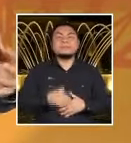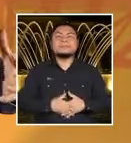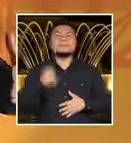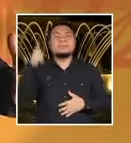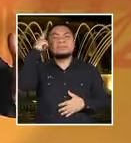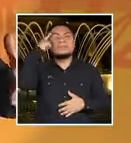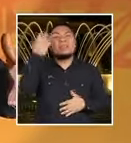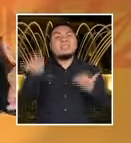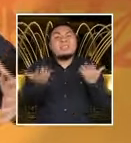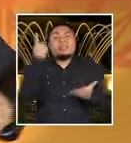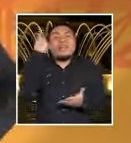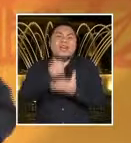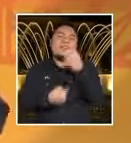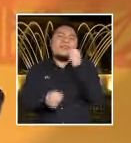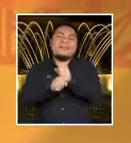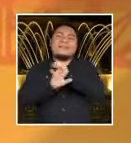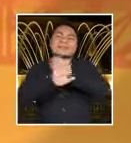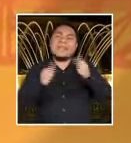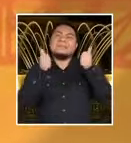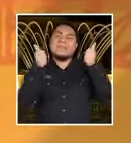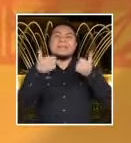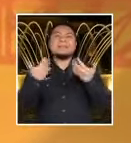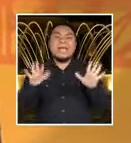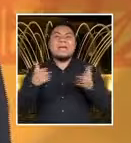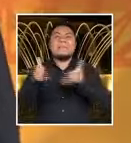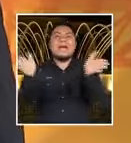se confiaron e hicieron una apertura